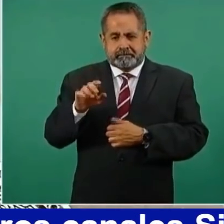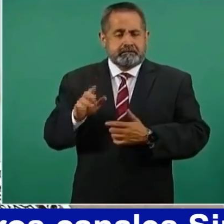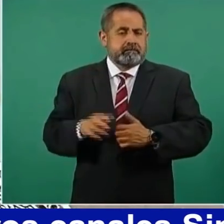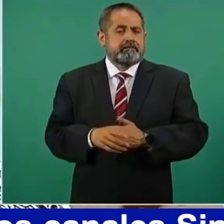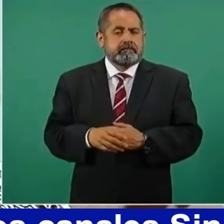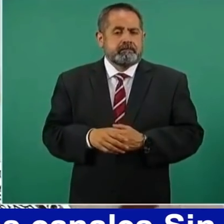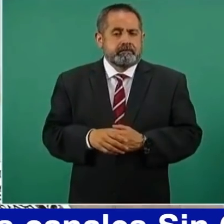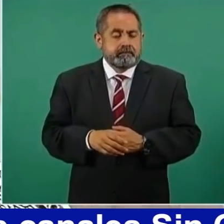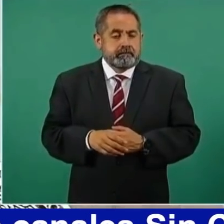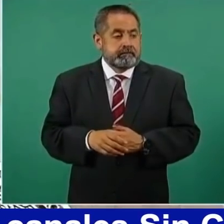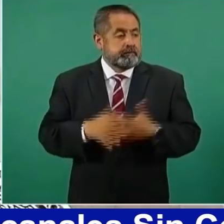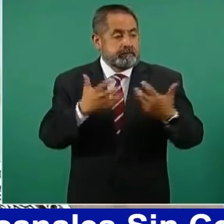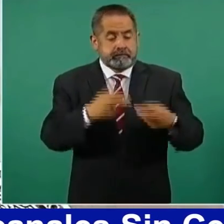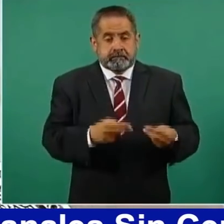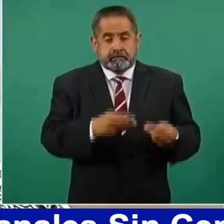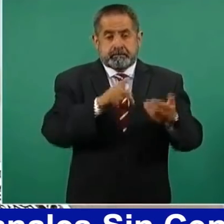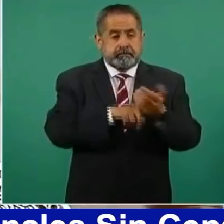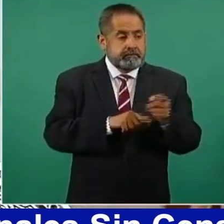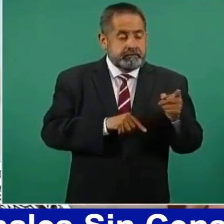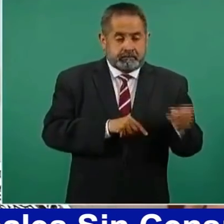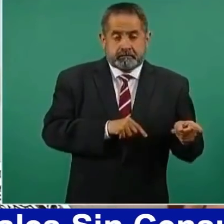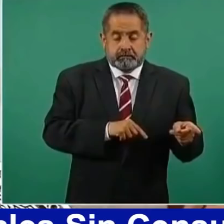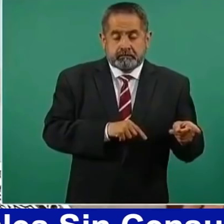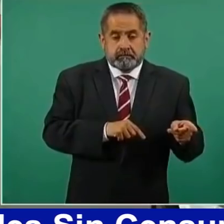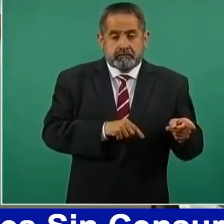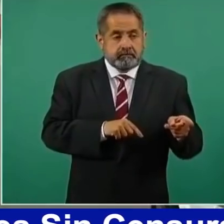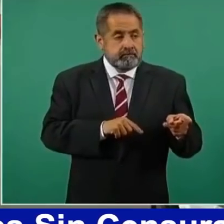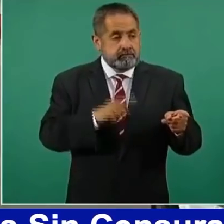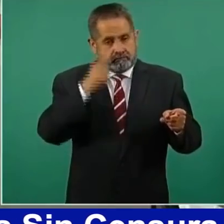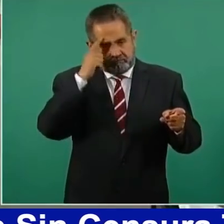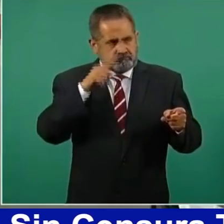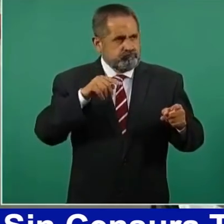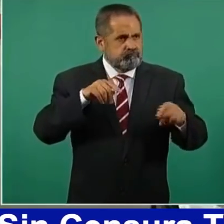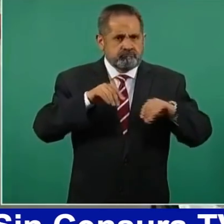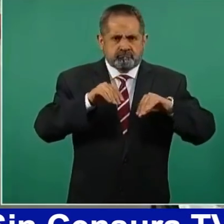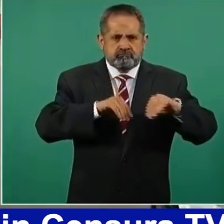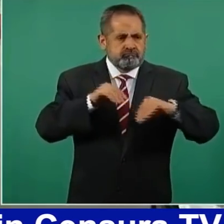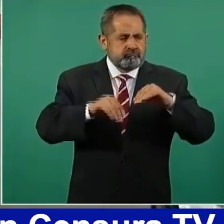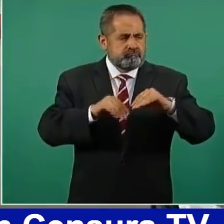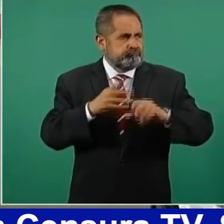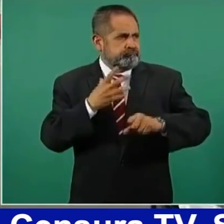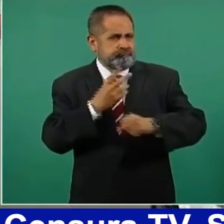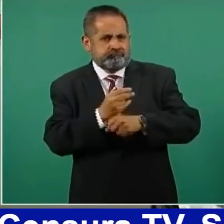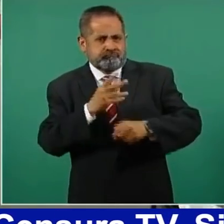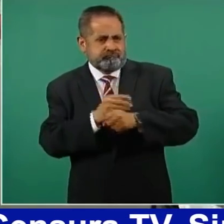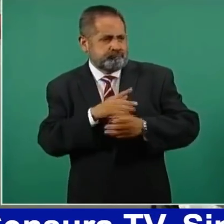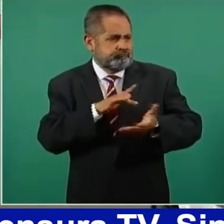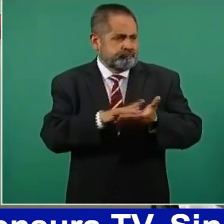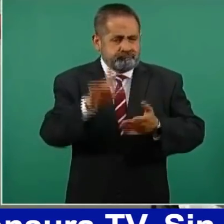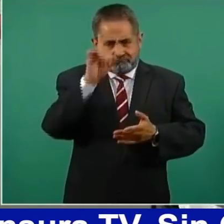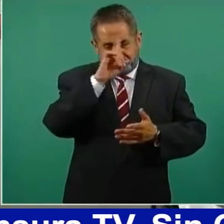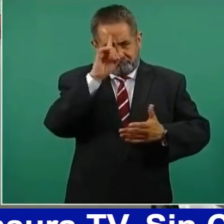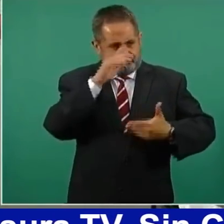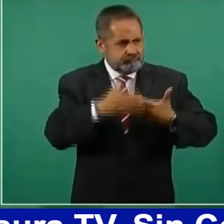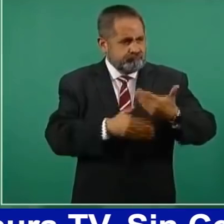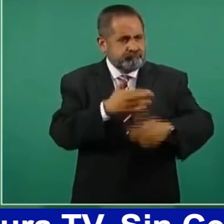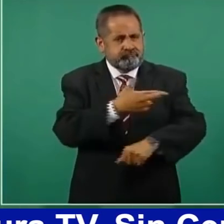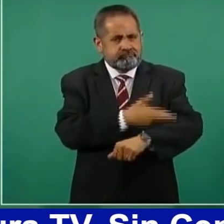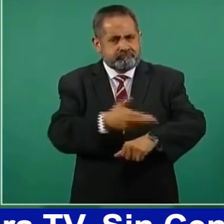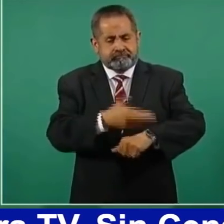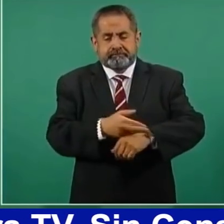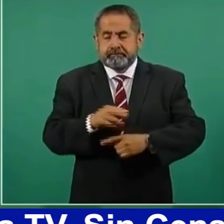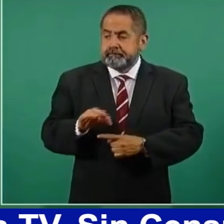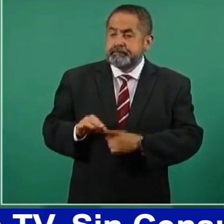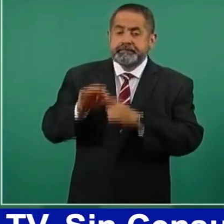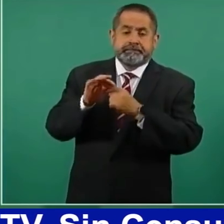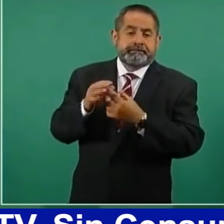y las empresas que tienen capacidad de funcionamiento las estamos ya orientando a procesos productivos. Aquí quiero